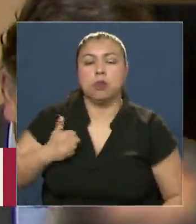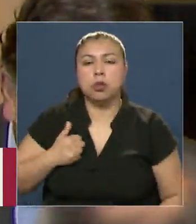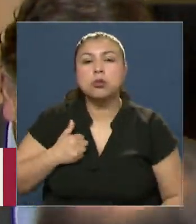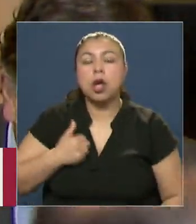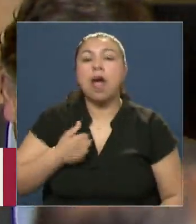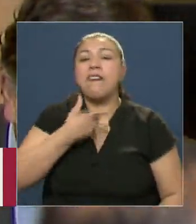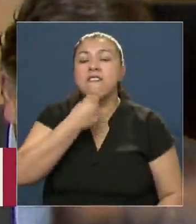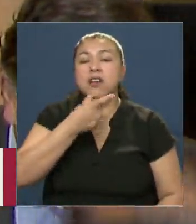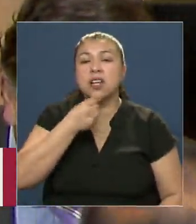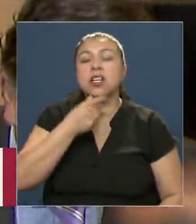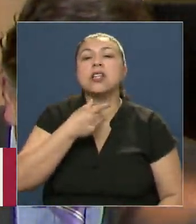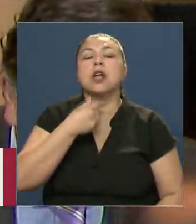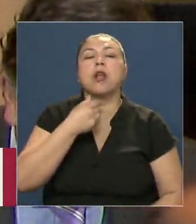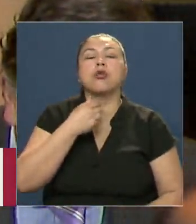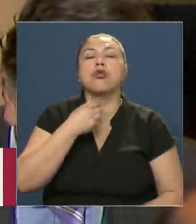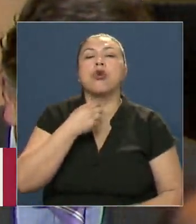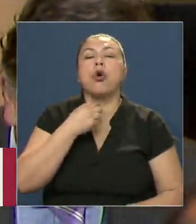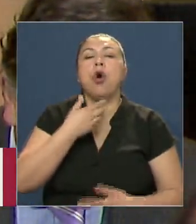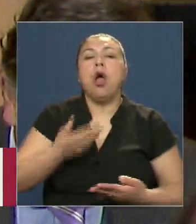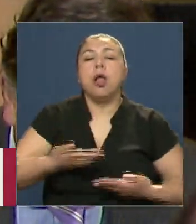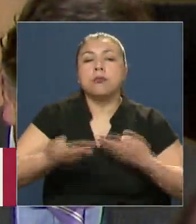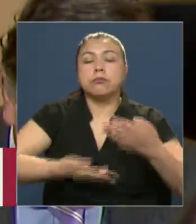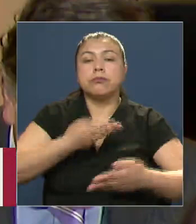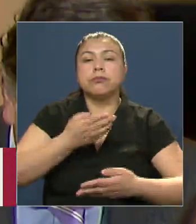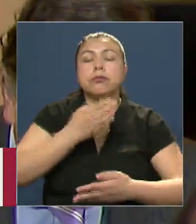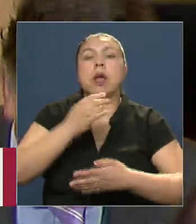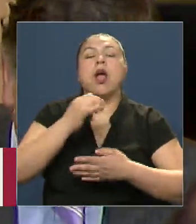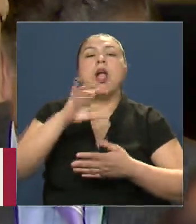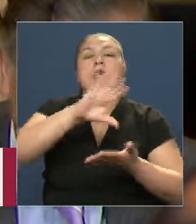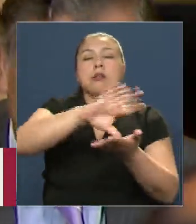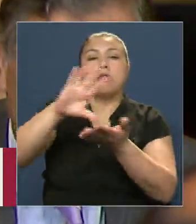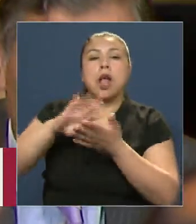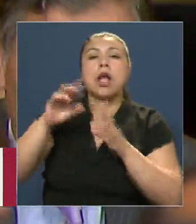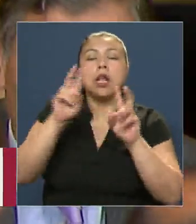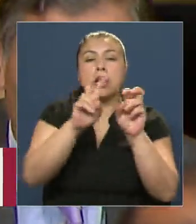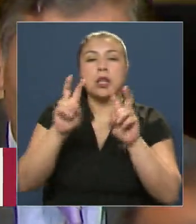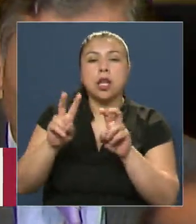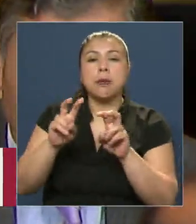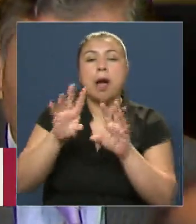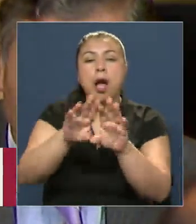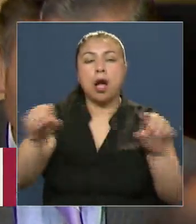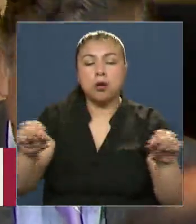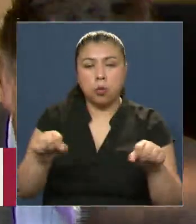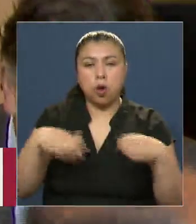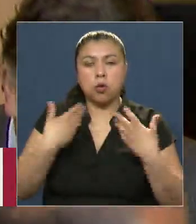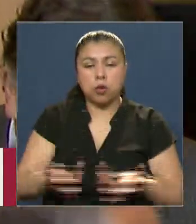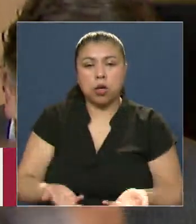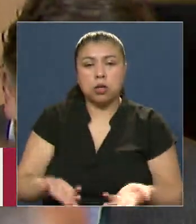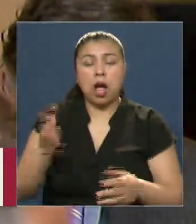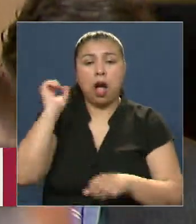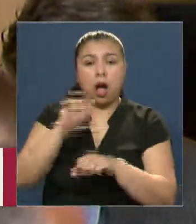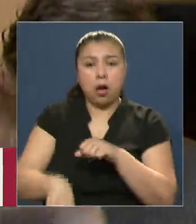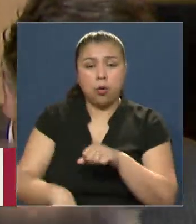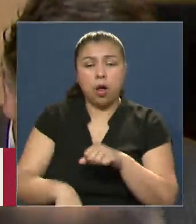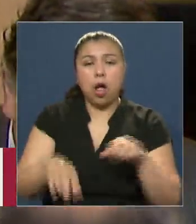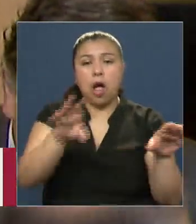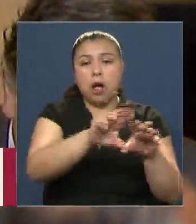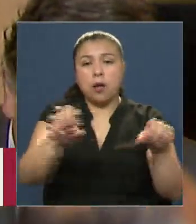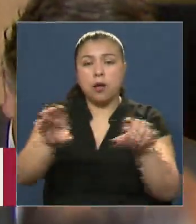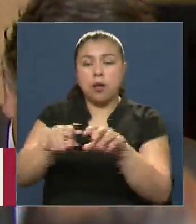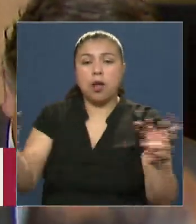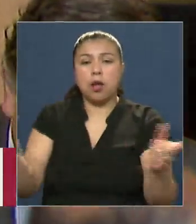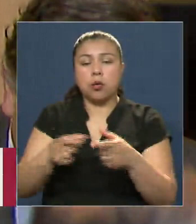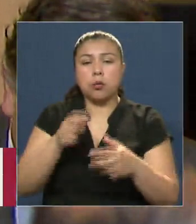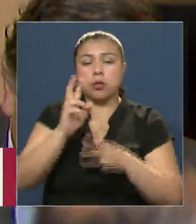la cooperación internacional en esta materia. Este acuerdo jurídico vinculante, que fue aprobado por unanimidad en la Comisión